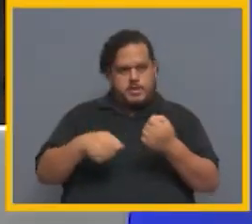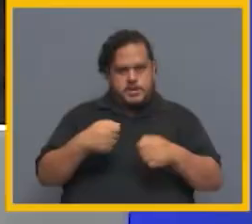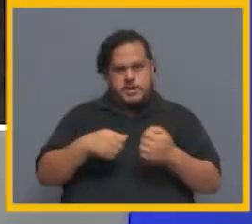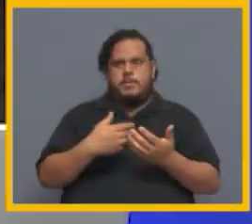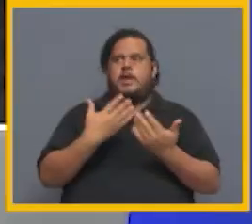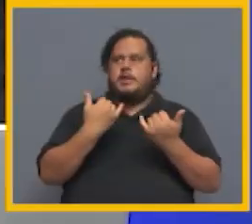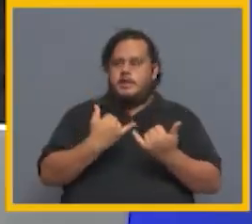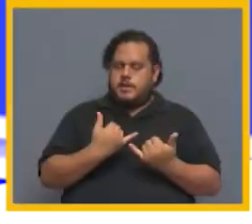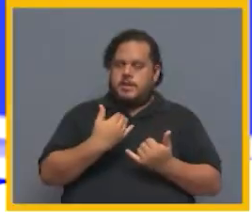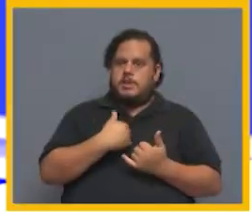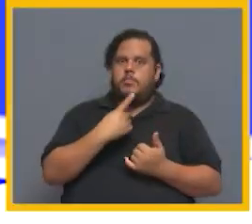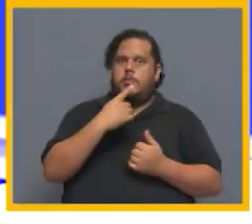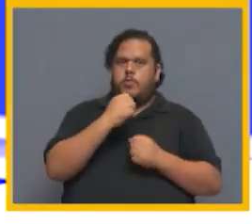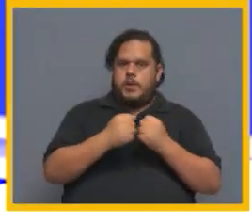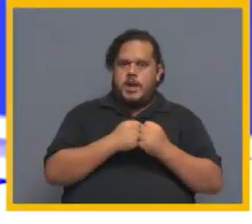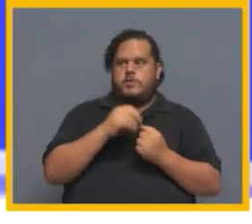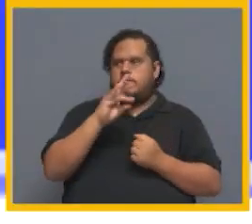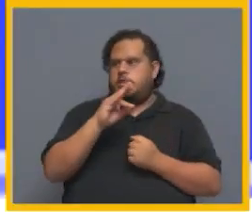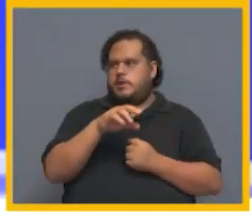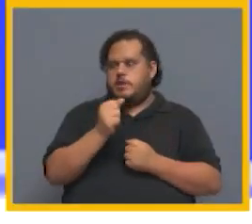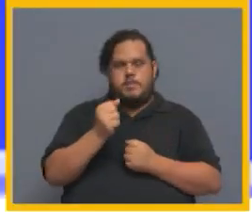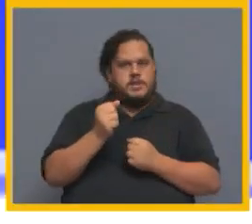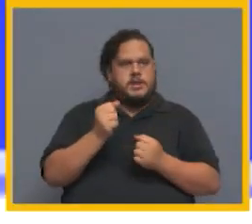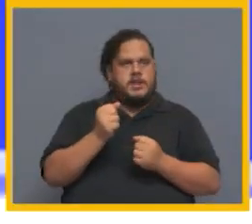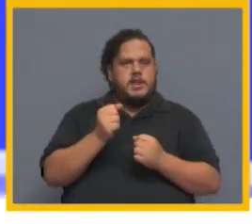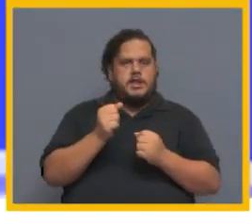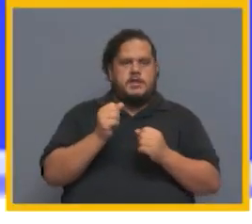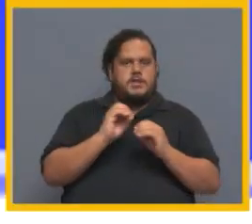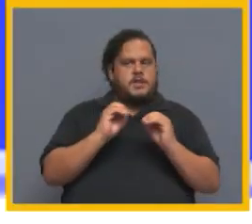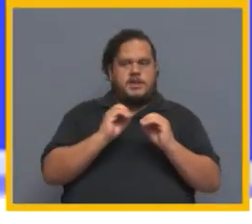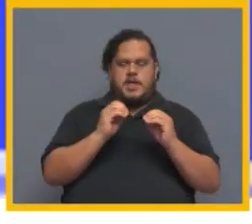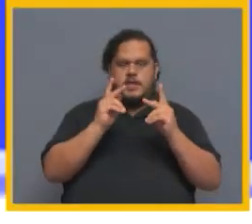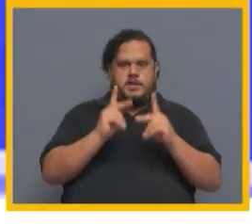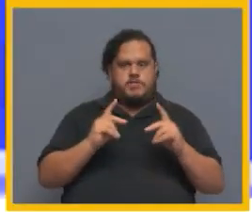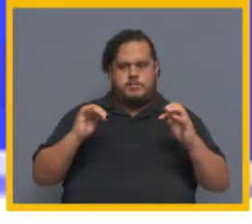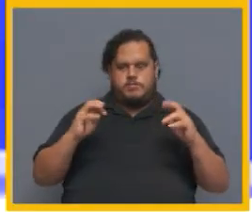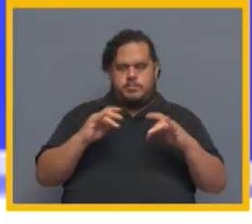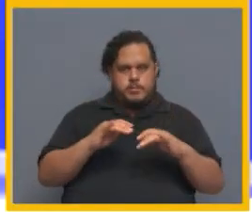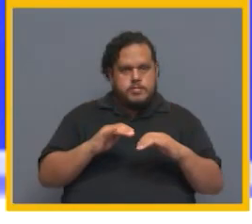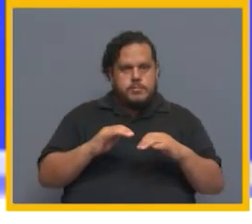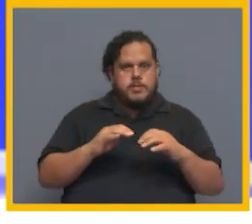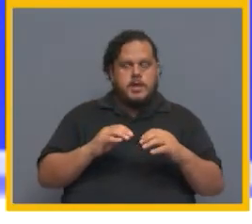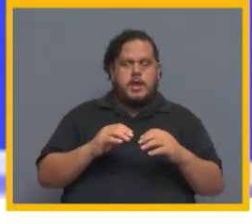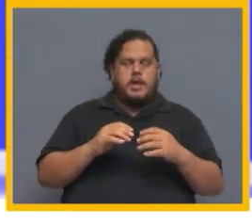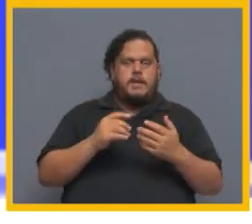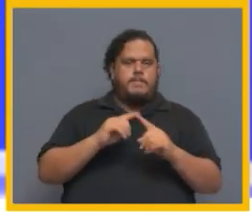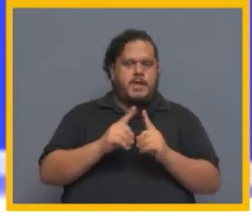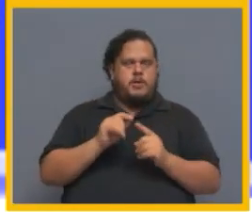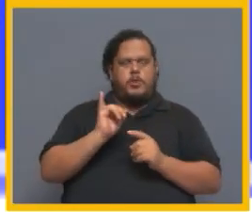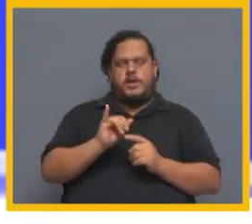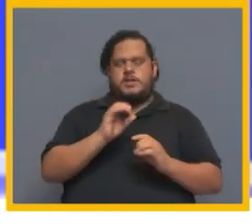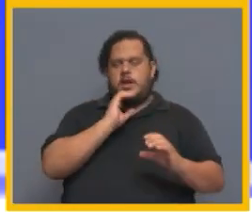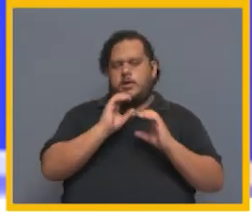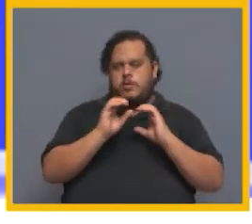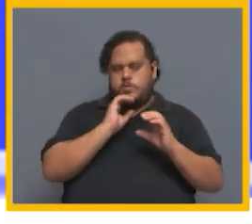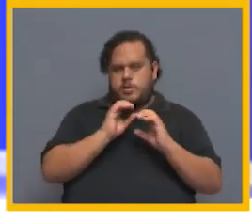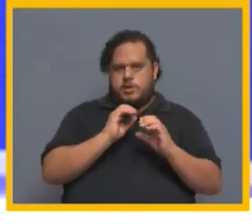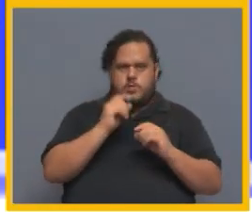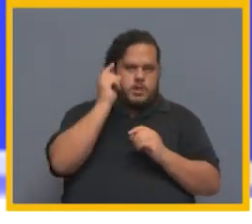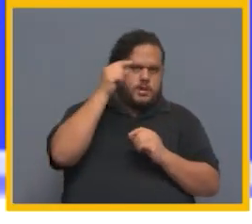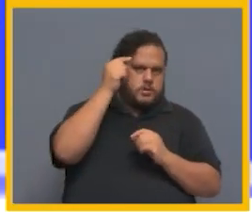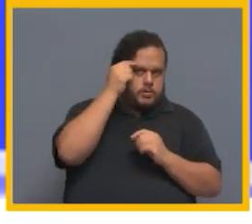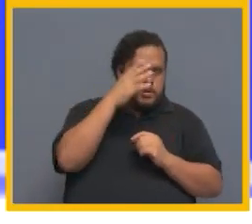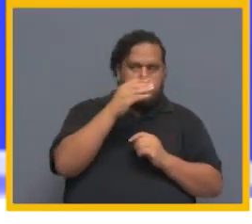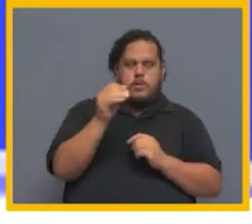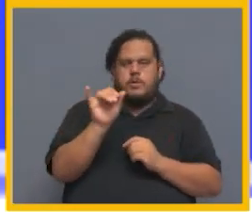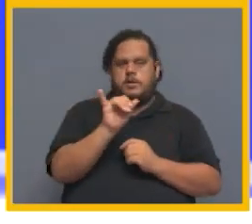ya iríamos para 1 año y 7 meses sin el tema de los aficionados, pero yo creo que esa comunicación entre gobierno